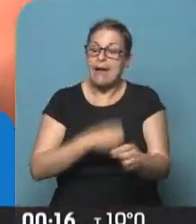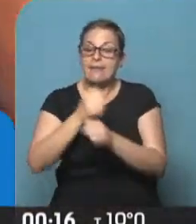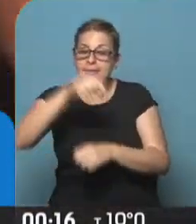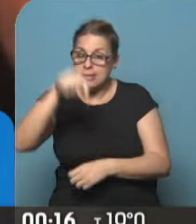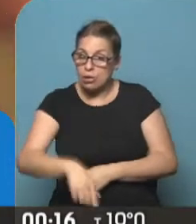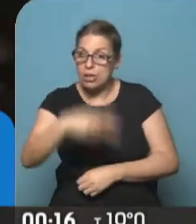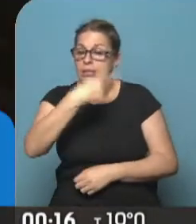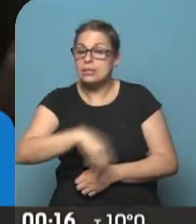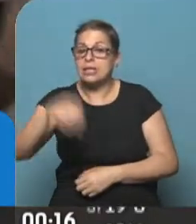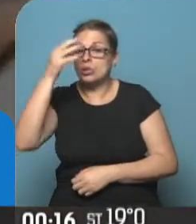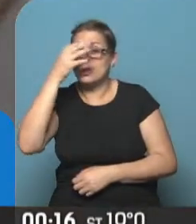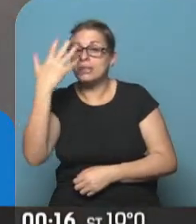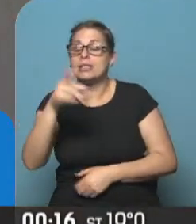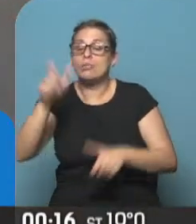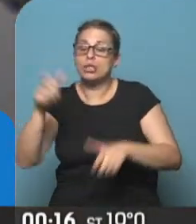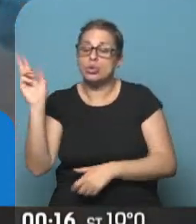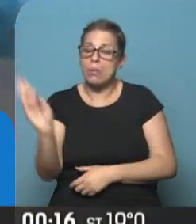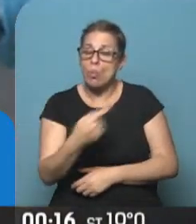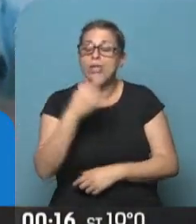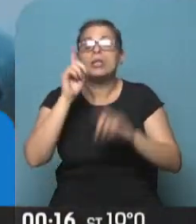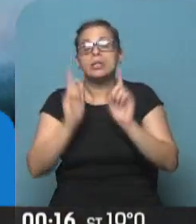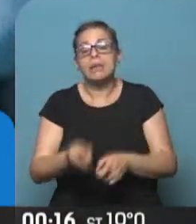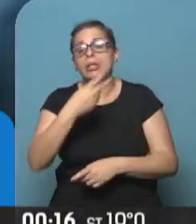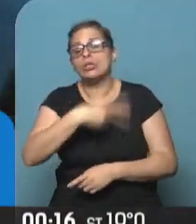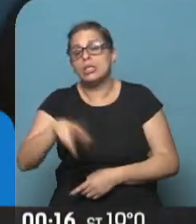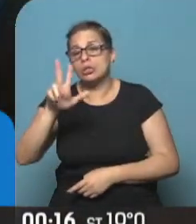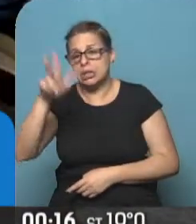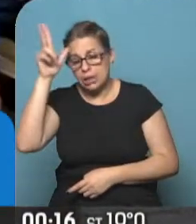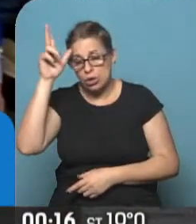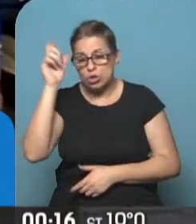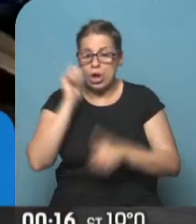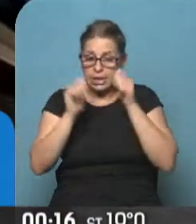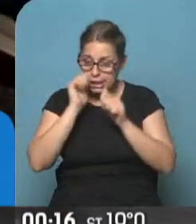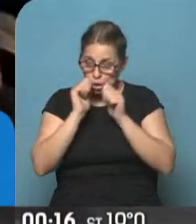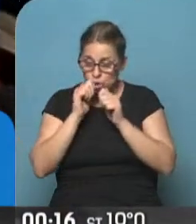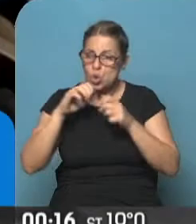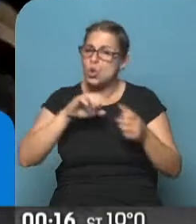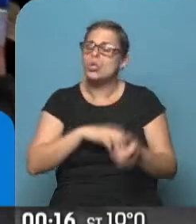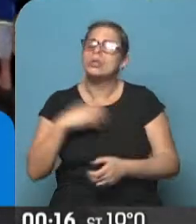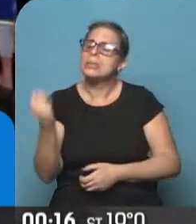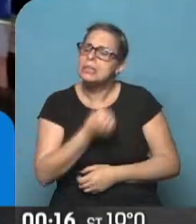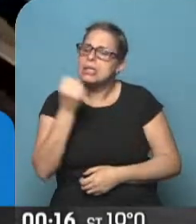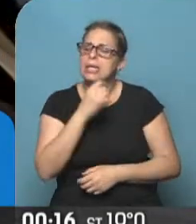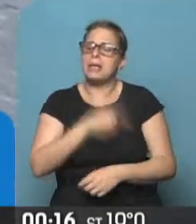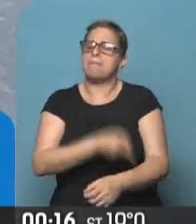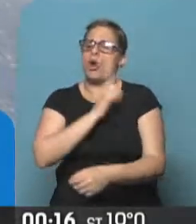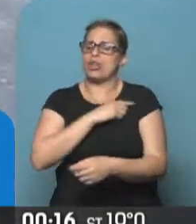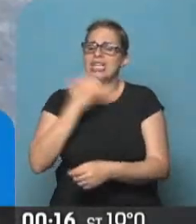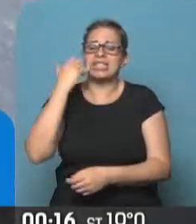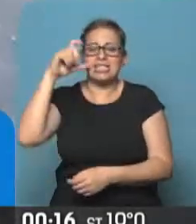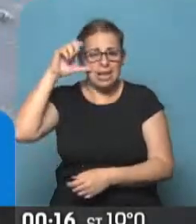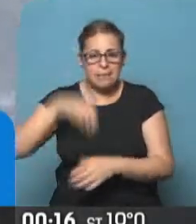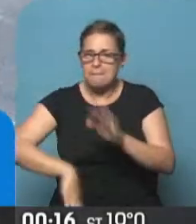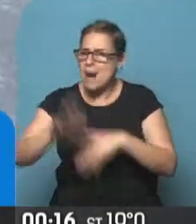menos 125 muertos y 238 heridos. Las luchas por el poder en Yemen se han vuelto cada vez